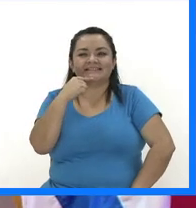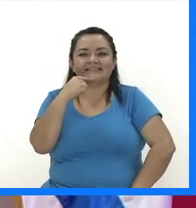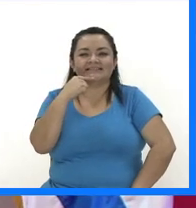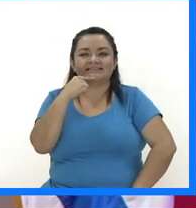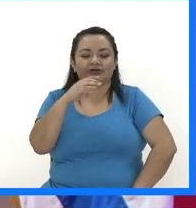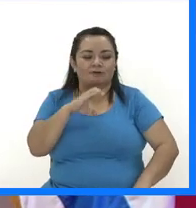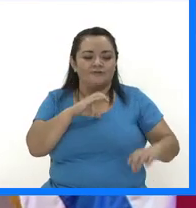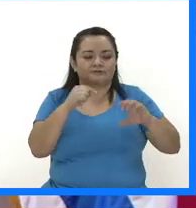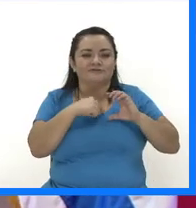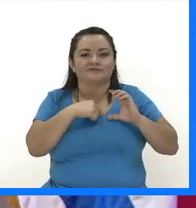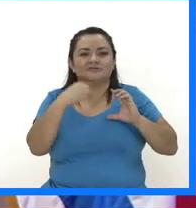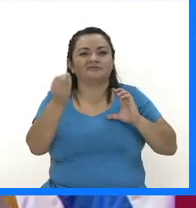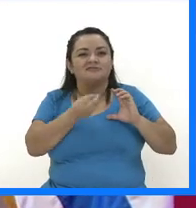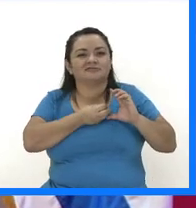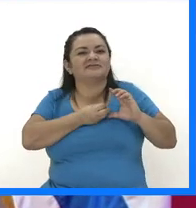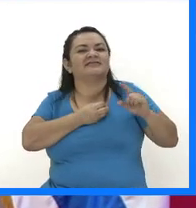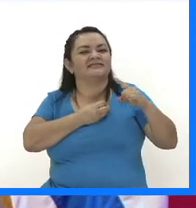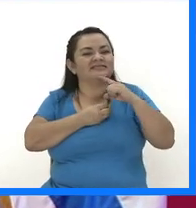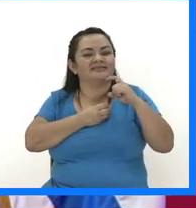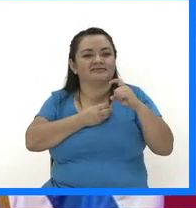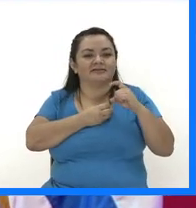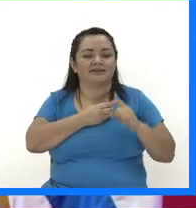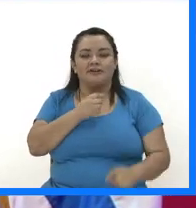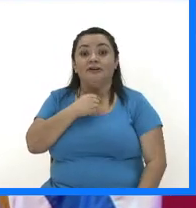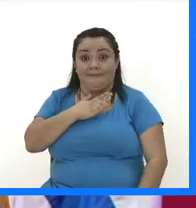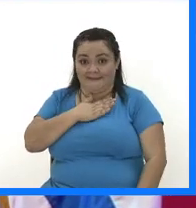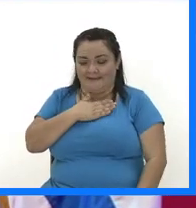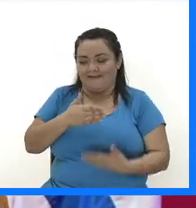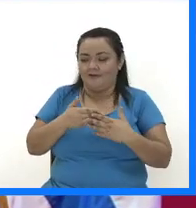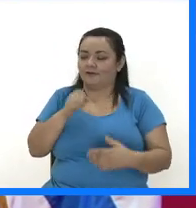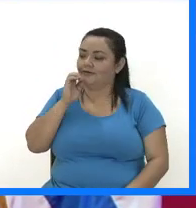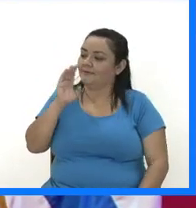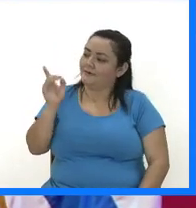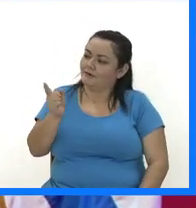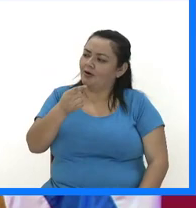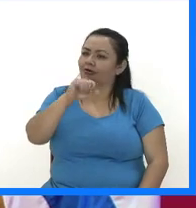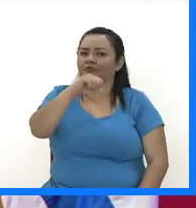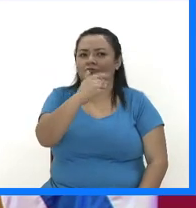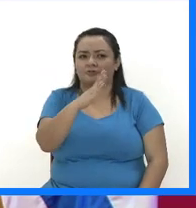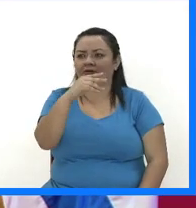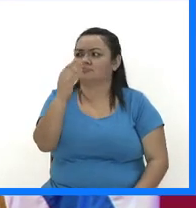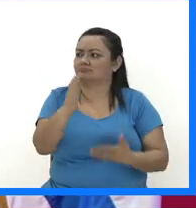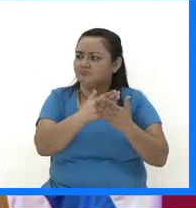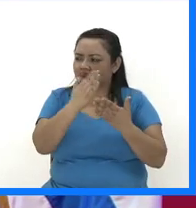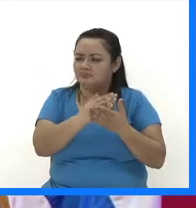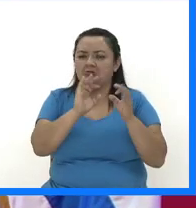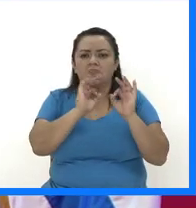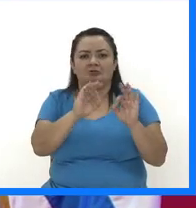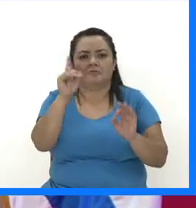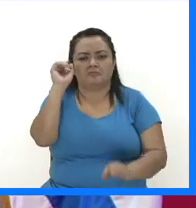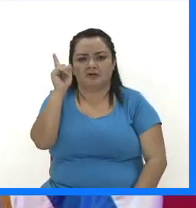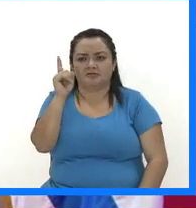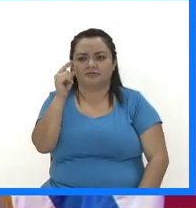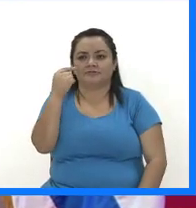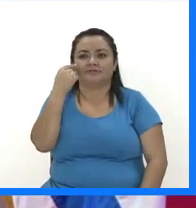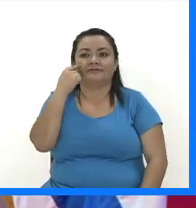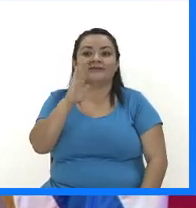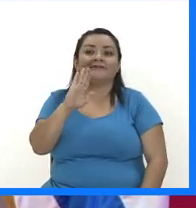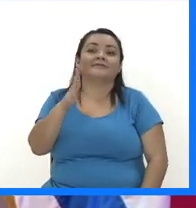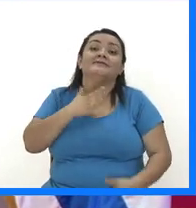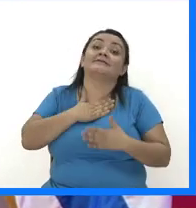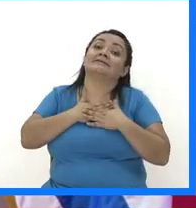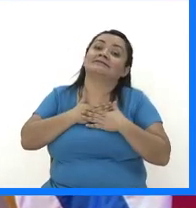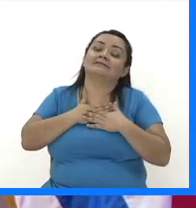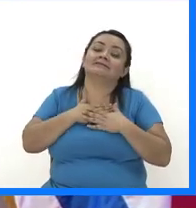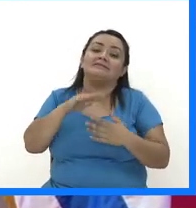te puso en el corazón mira hijo le dije puedes irte a los mejores seminarios puedes irte con los mejores maestros por ejemplo que me duele mi alma